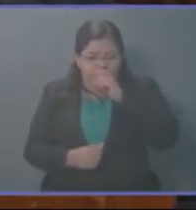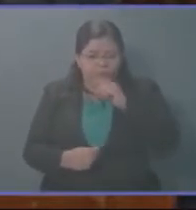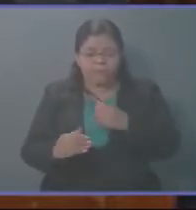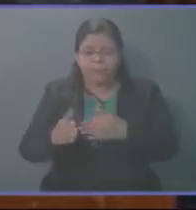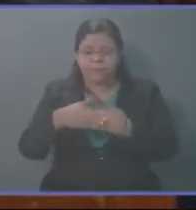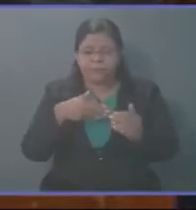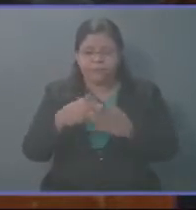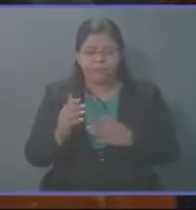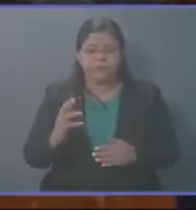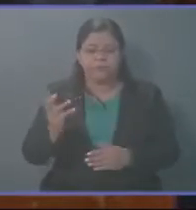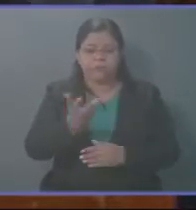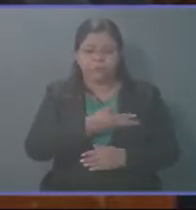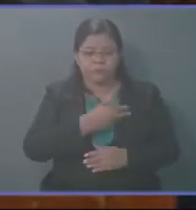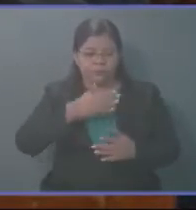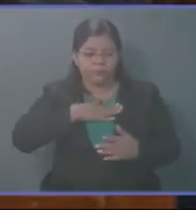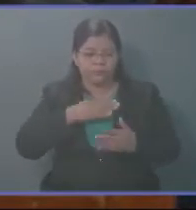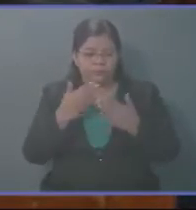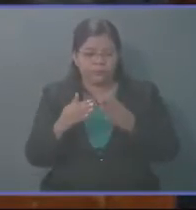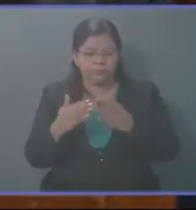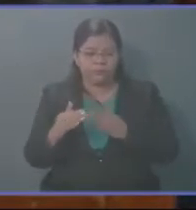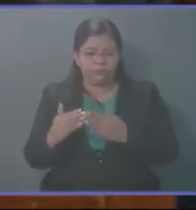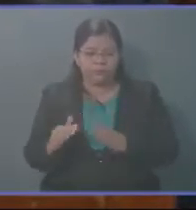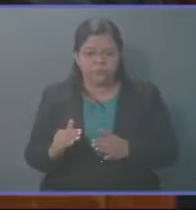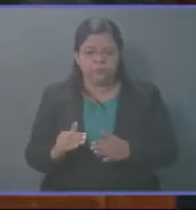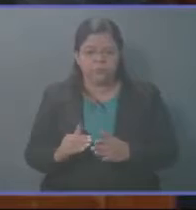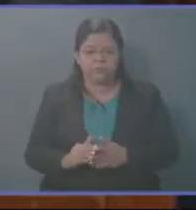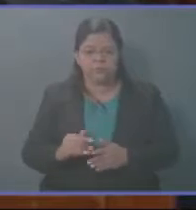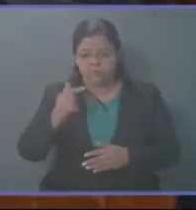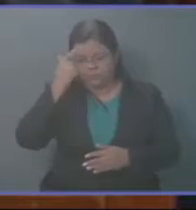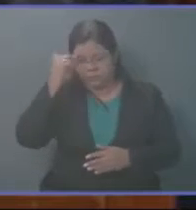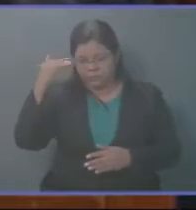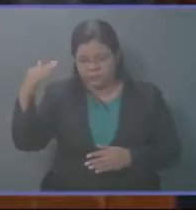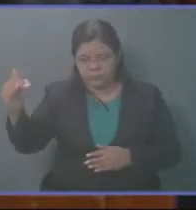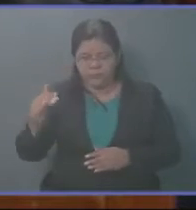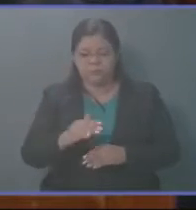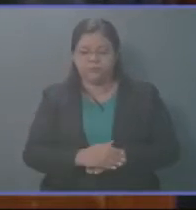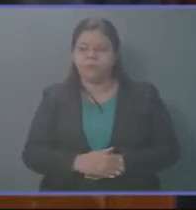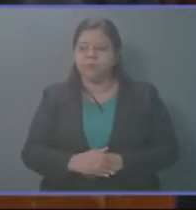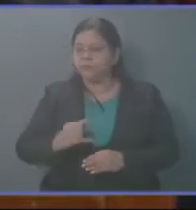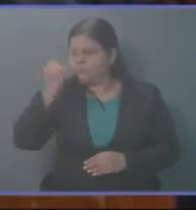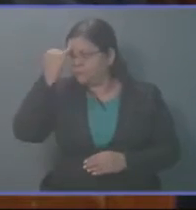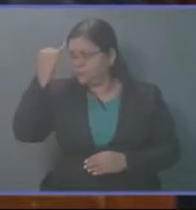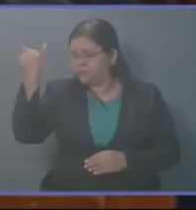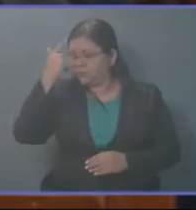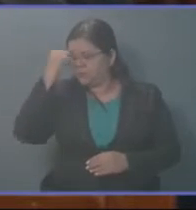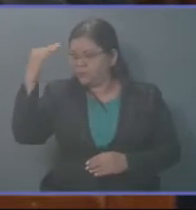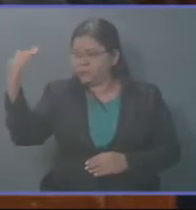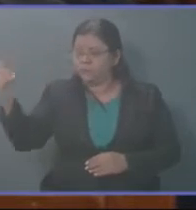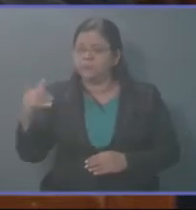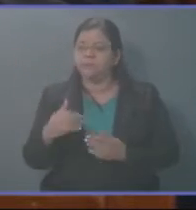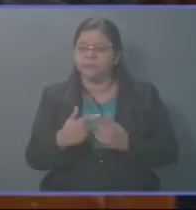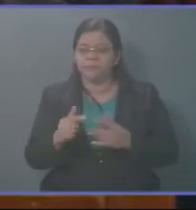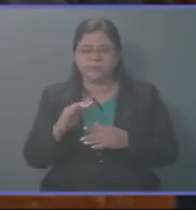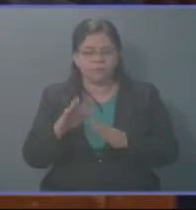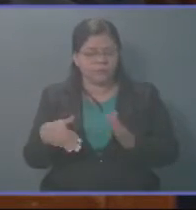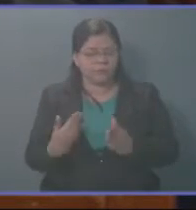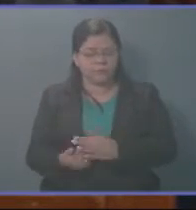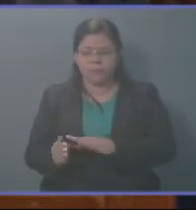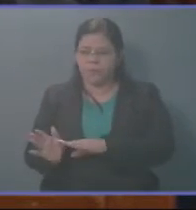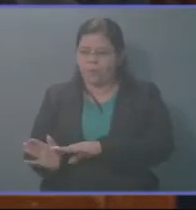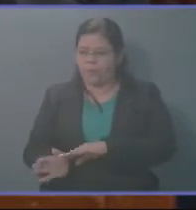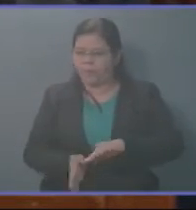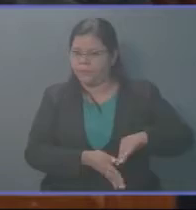independientemente que tengamos diferencias políticas o ideológicas, eso debe de quedar a un lado.